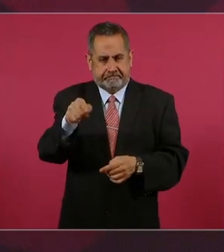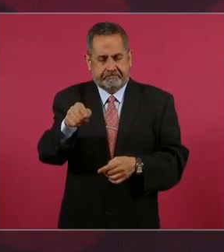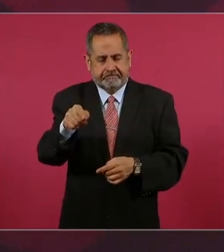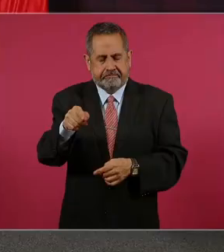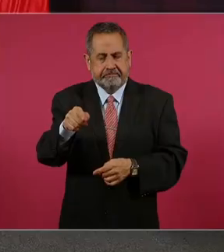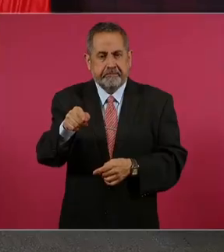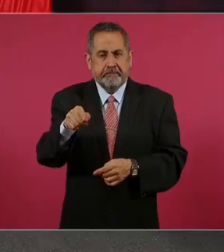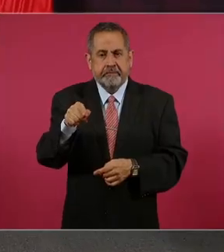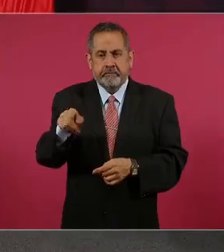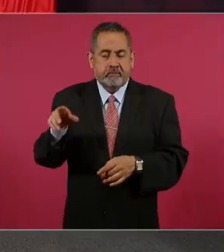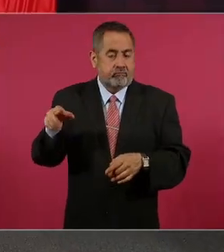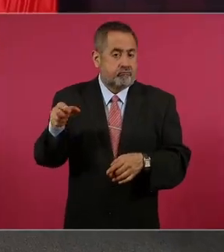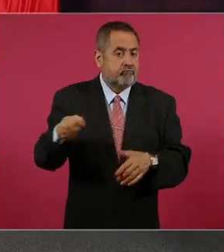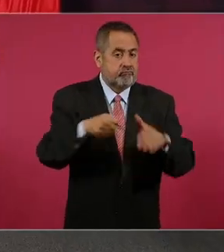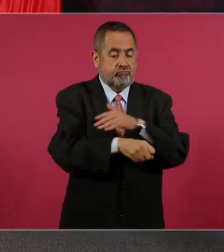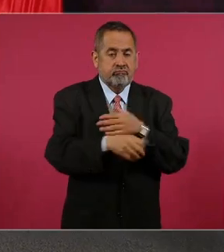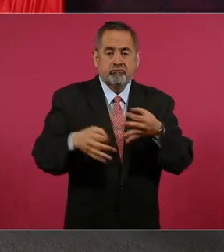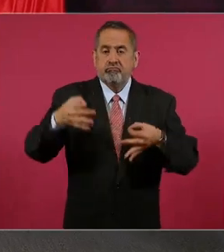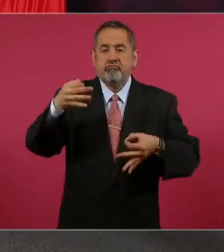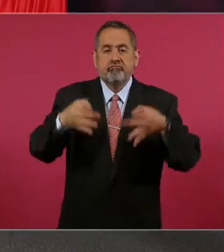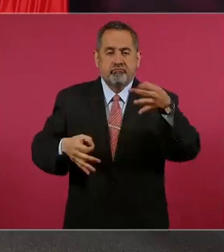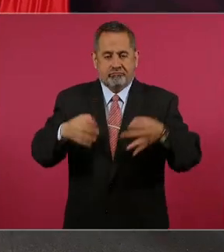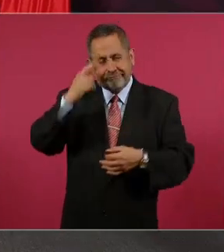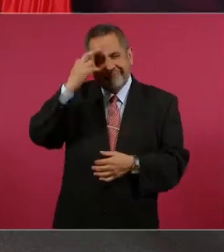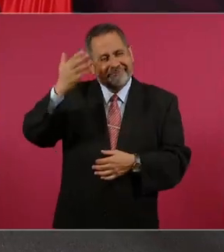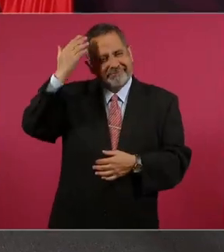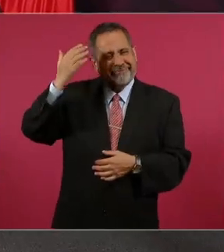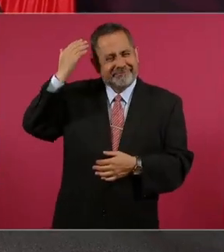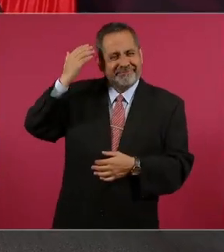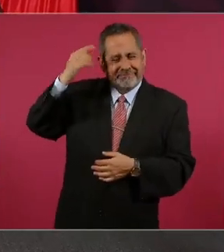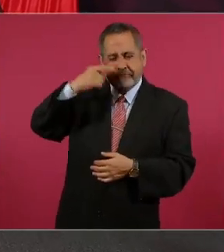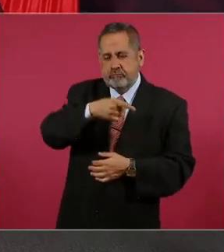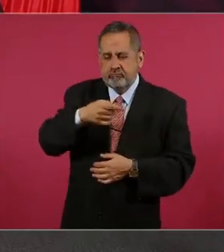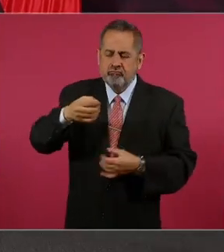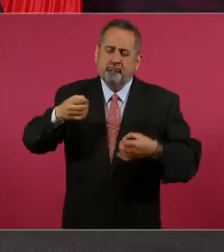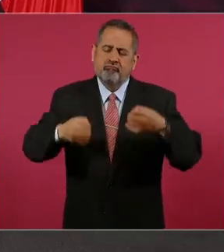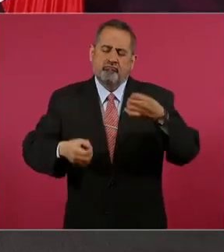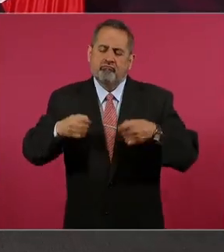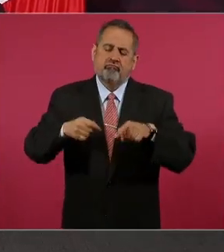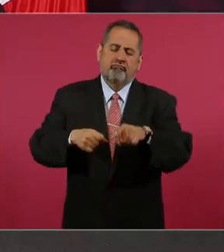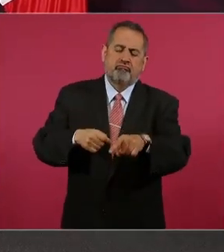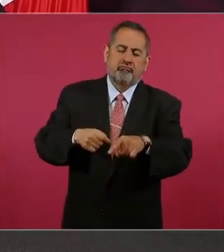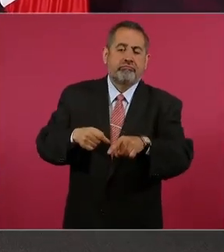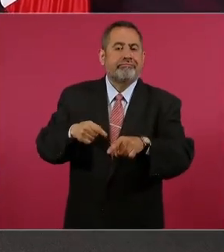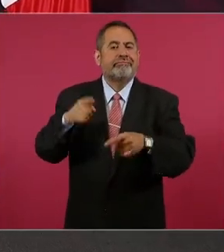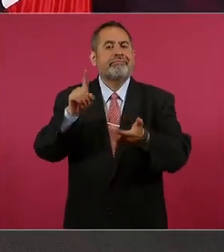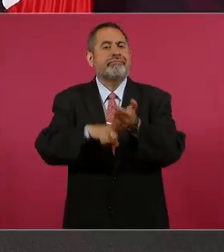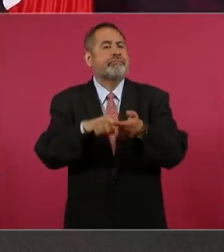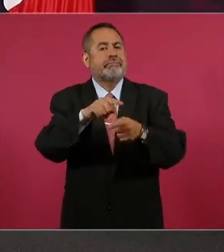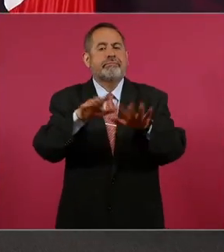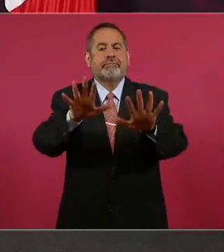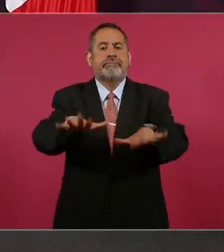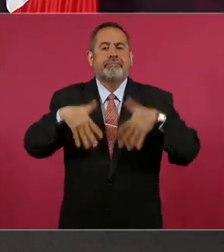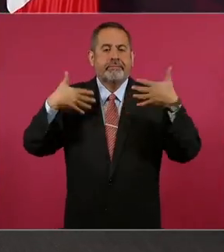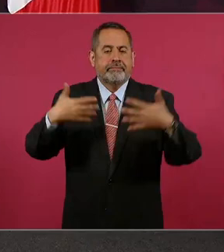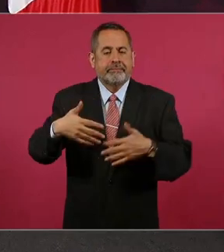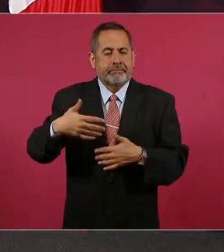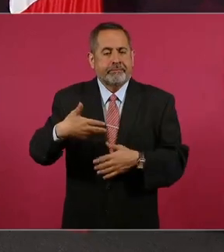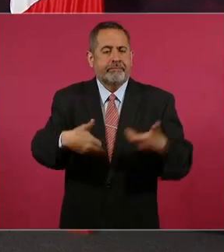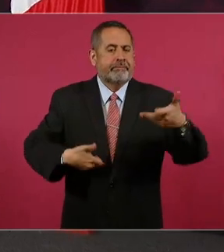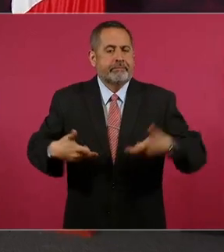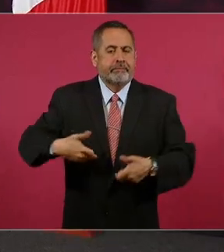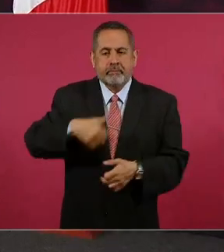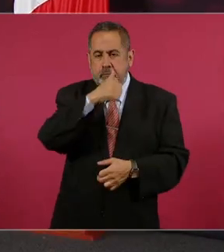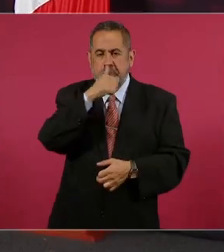y lo juzgan, como se acostumbraba antes, en el Teatro Juárez de Chihuahua.